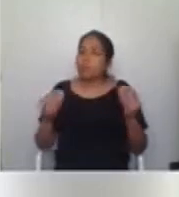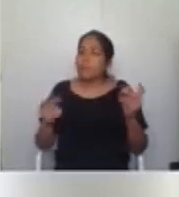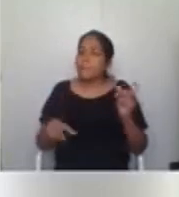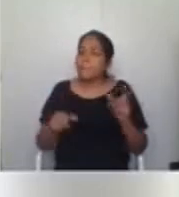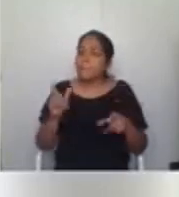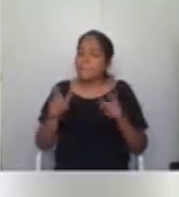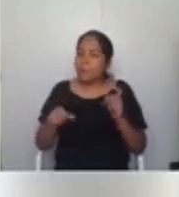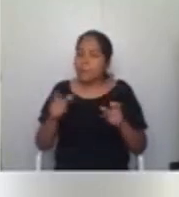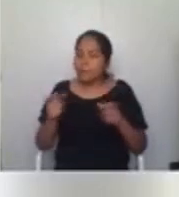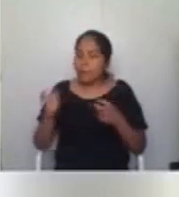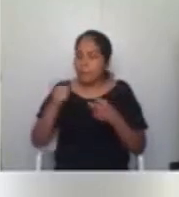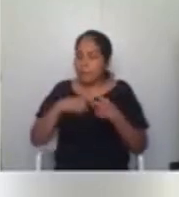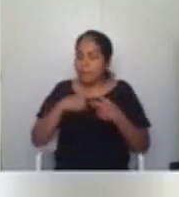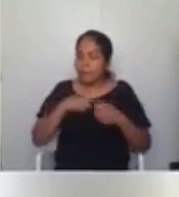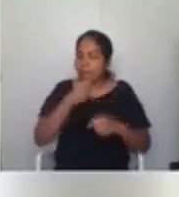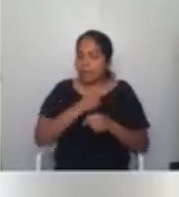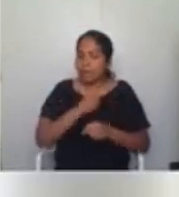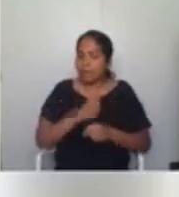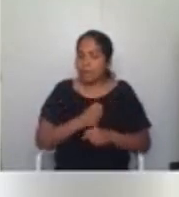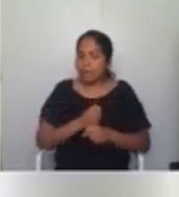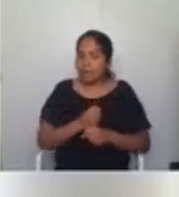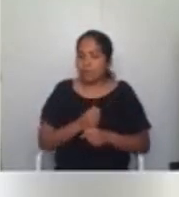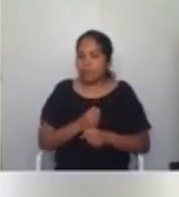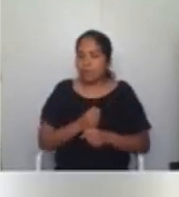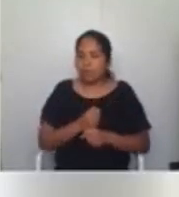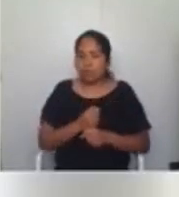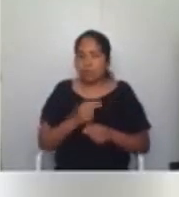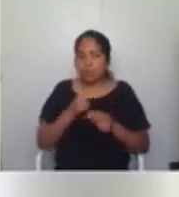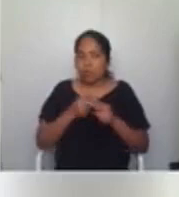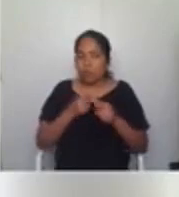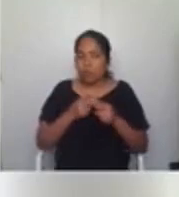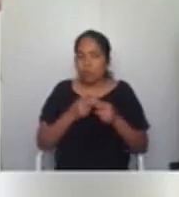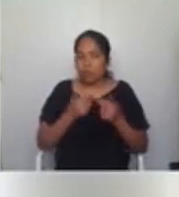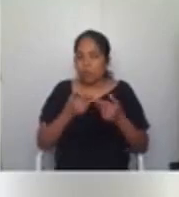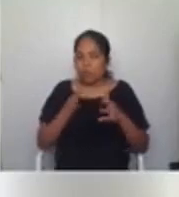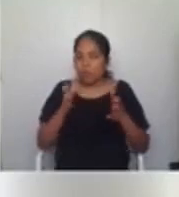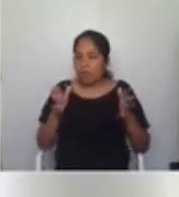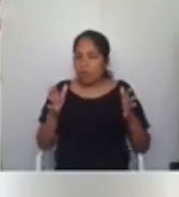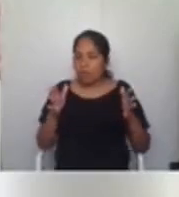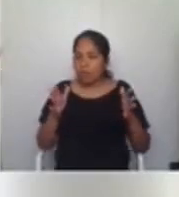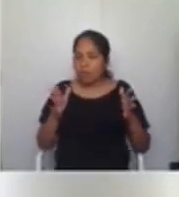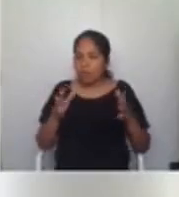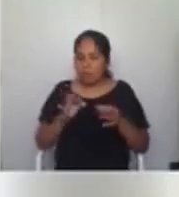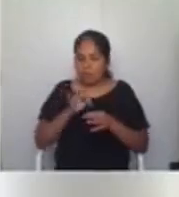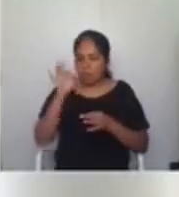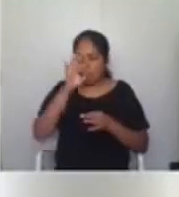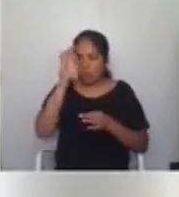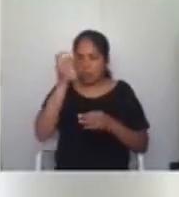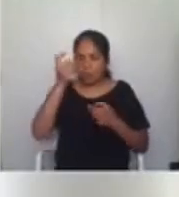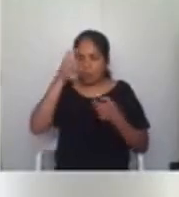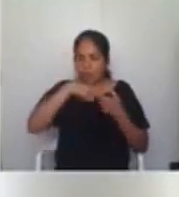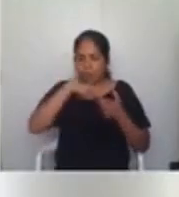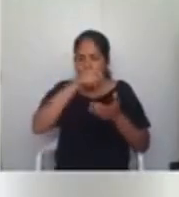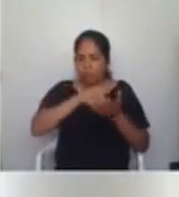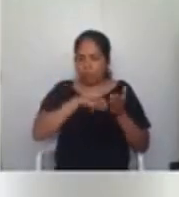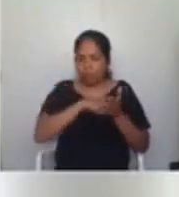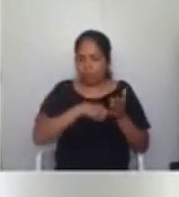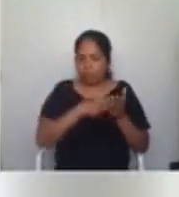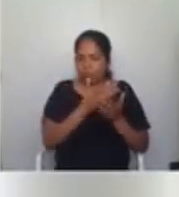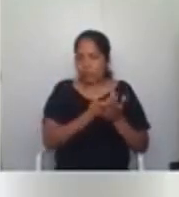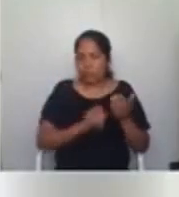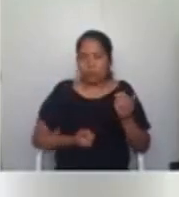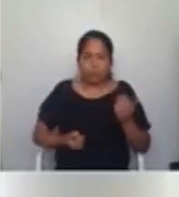inclusive gente que no existía, ¿ya? Tenemos espíritus que han estado, ¿no?, cobrando acá, ¿no?, que no